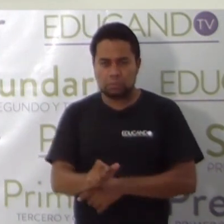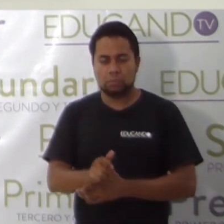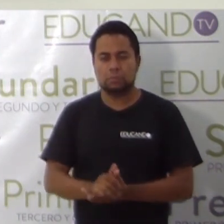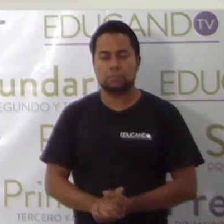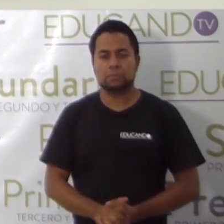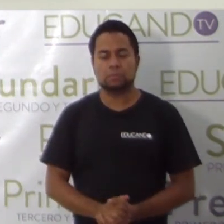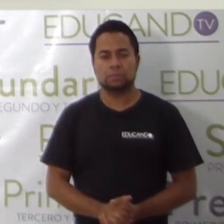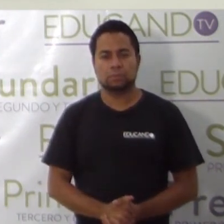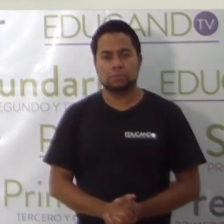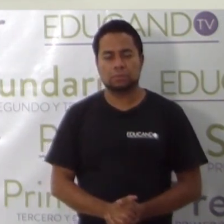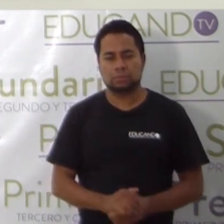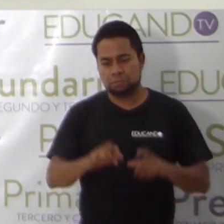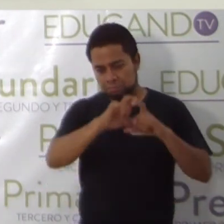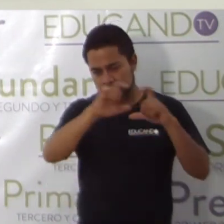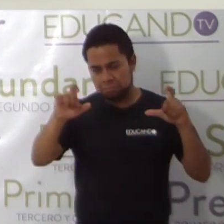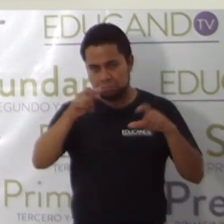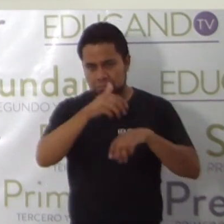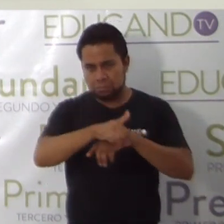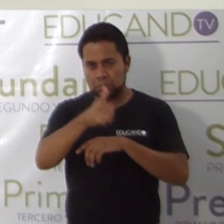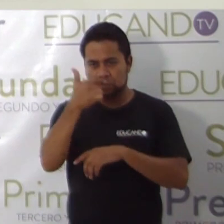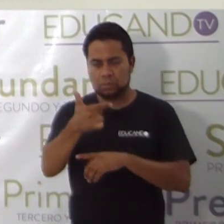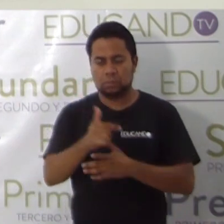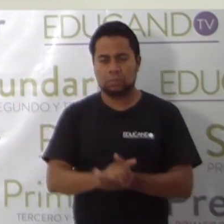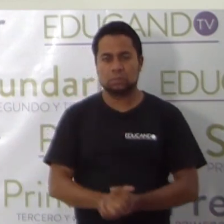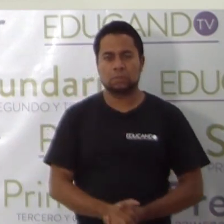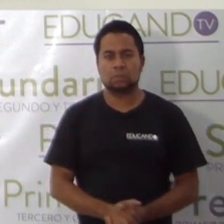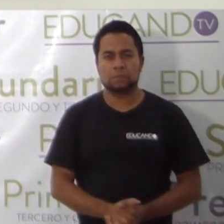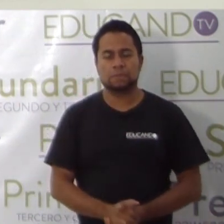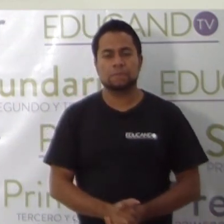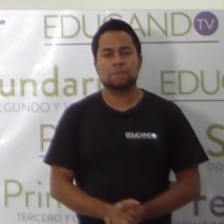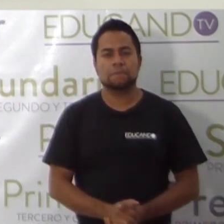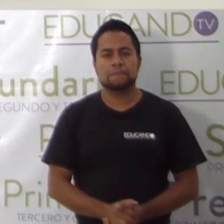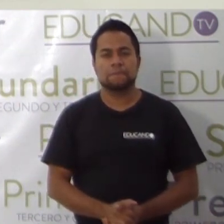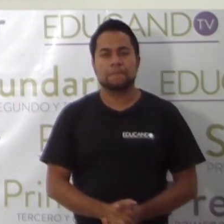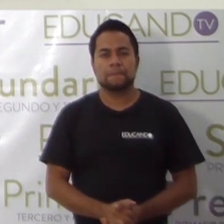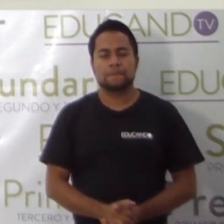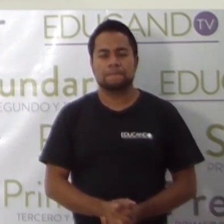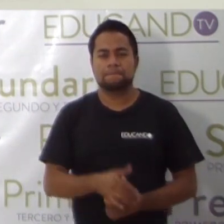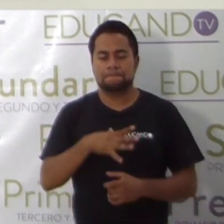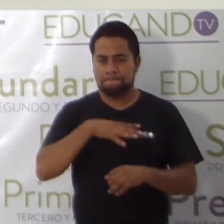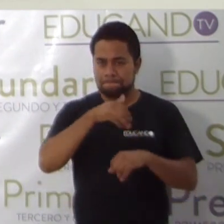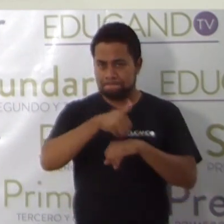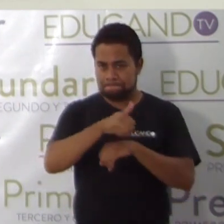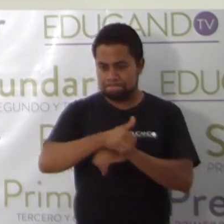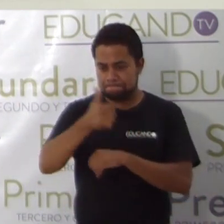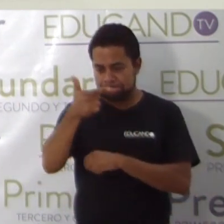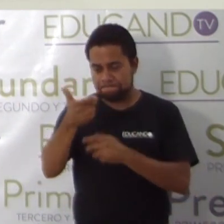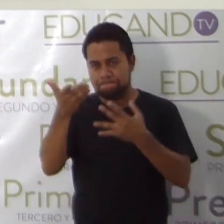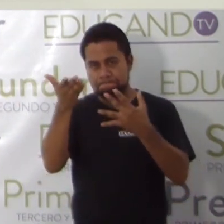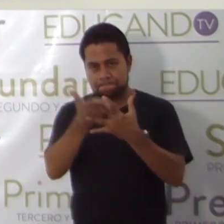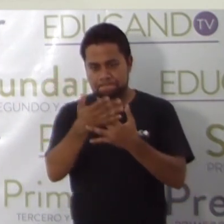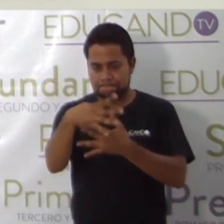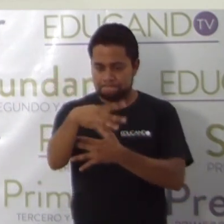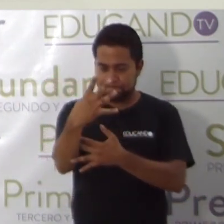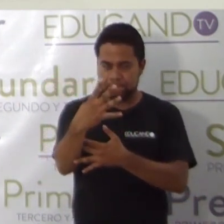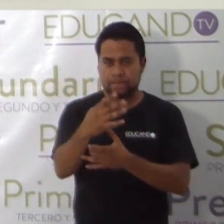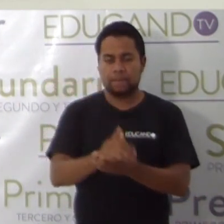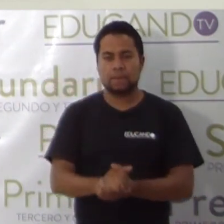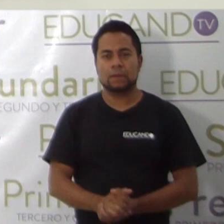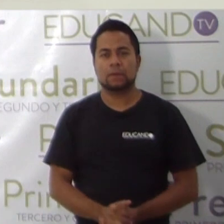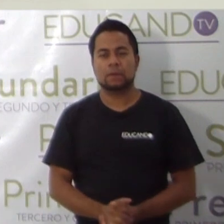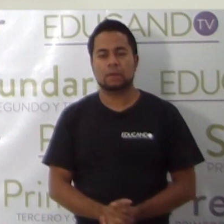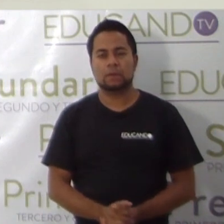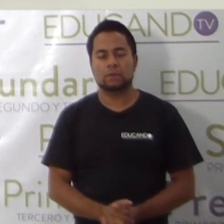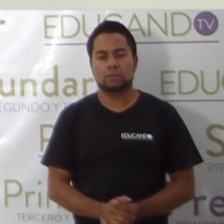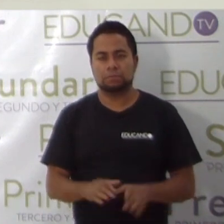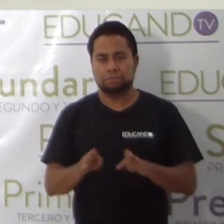columna, siguiente fila, 7, ¿sí? Tenemos 7 que vamos a dividir entre 14. No podemos